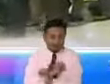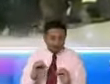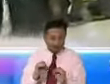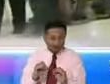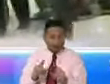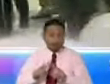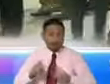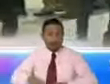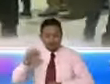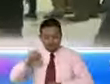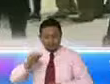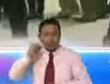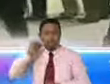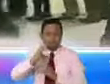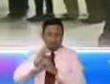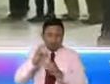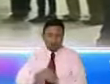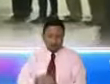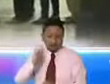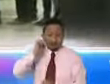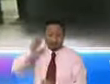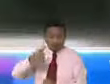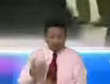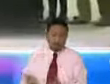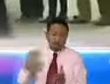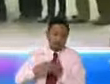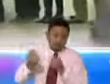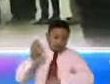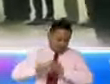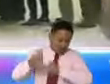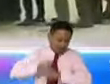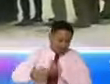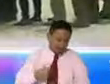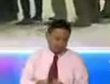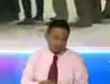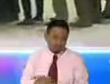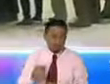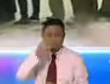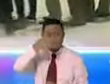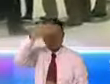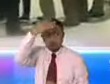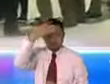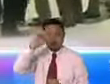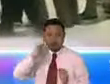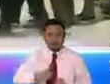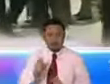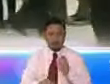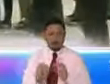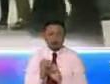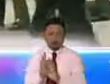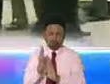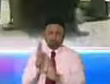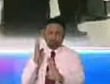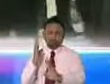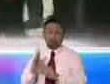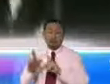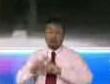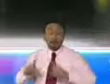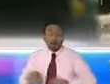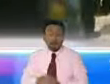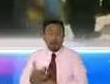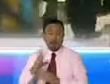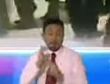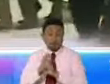de extras. El día de mañana se venderán más boletos para este lugar. Para Santo Domingo hay una gran afluencia de gente, pero cuentan también con